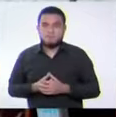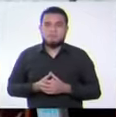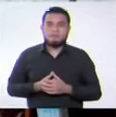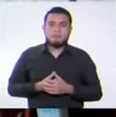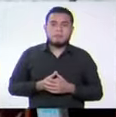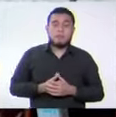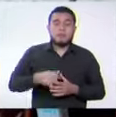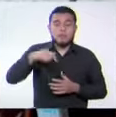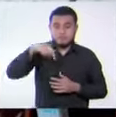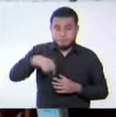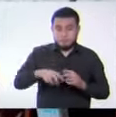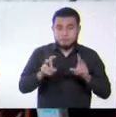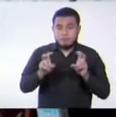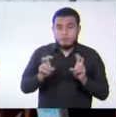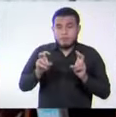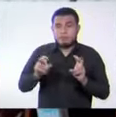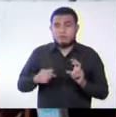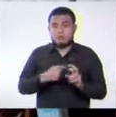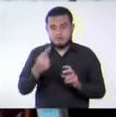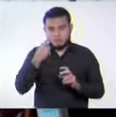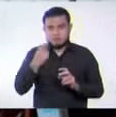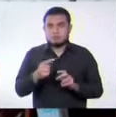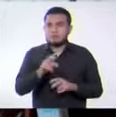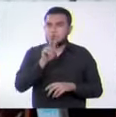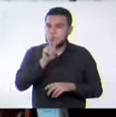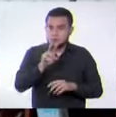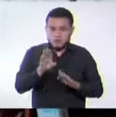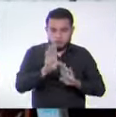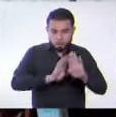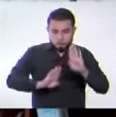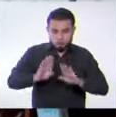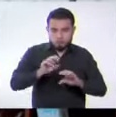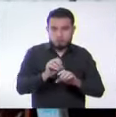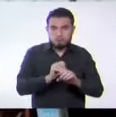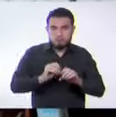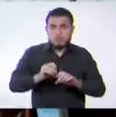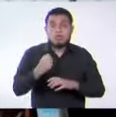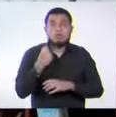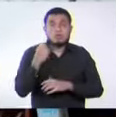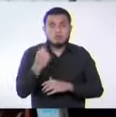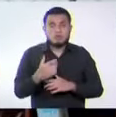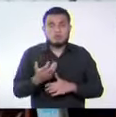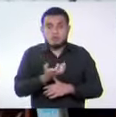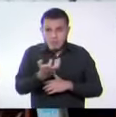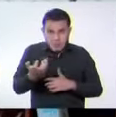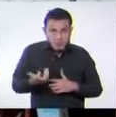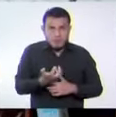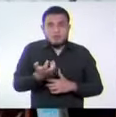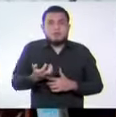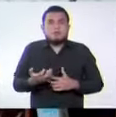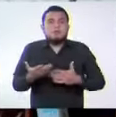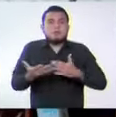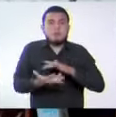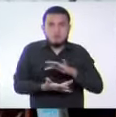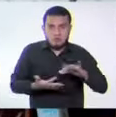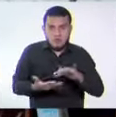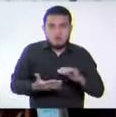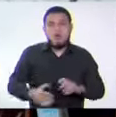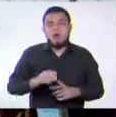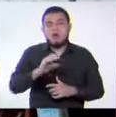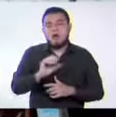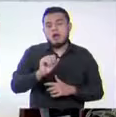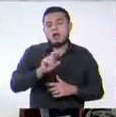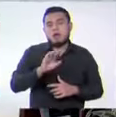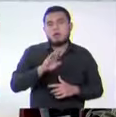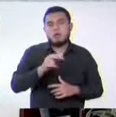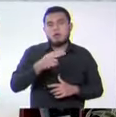sección vamos a abordar a dos biomoléculas muy importantes, aquellos compuestos orgánicos naturales que son los carbohidratos